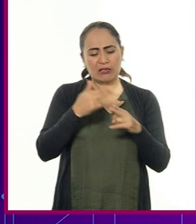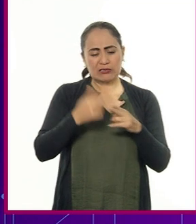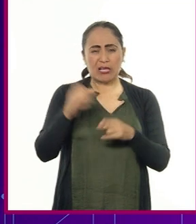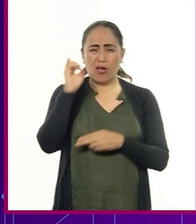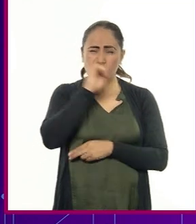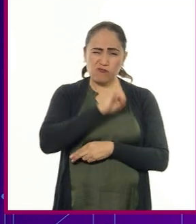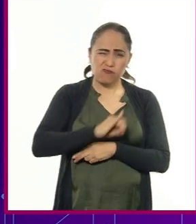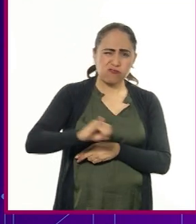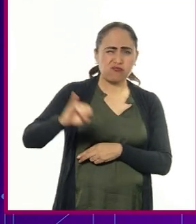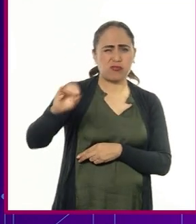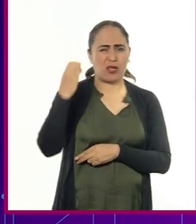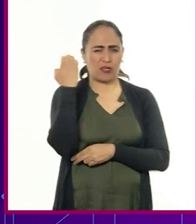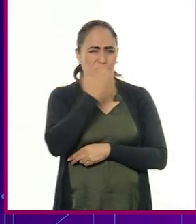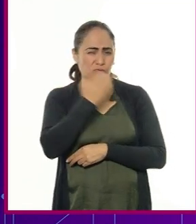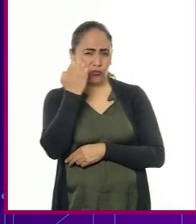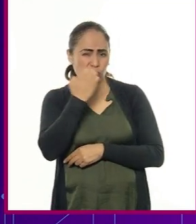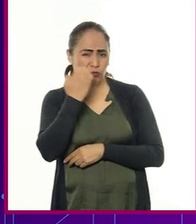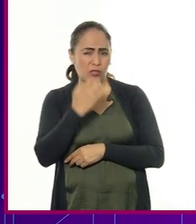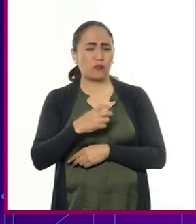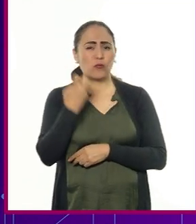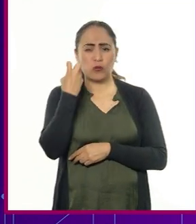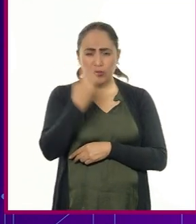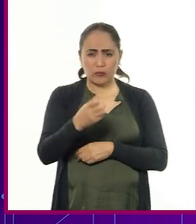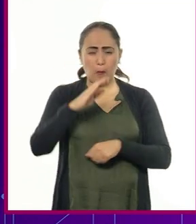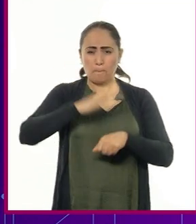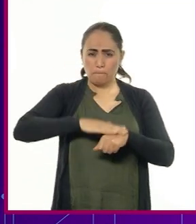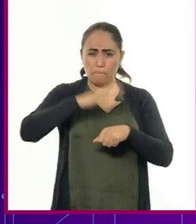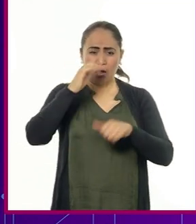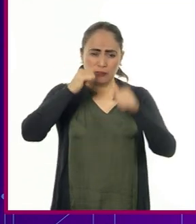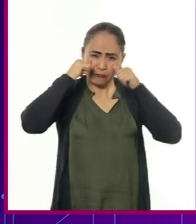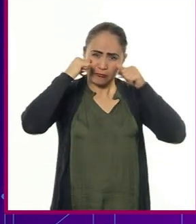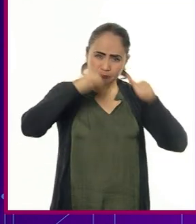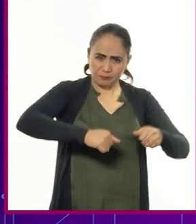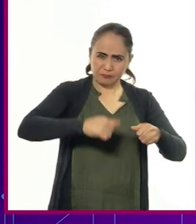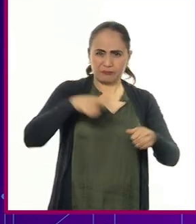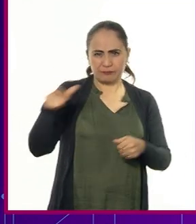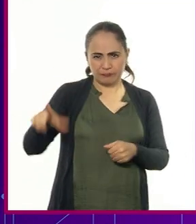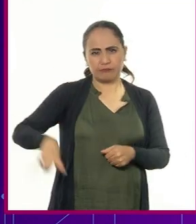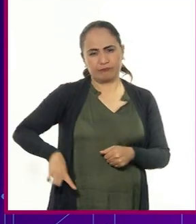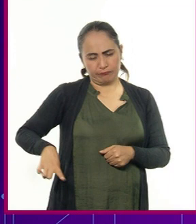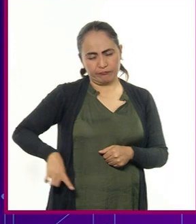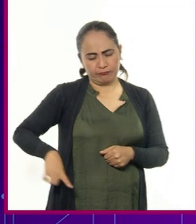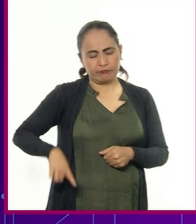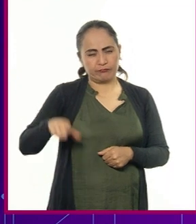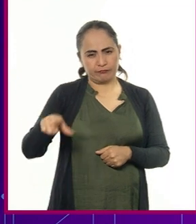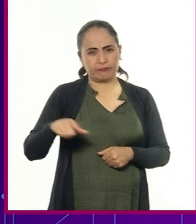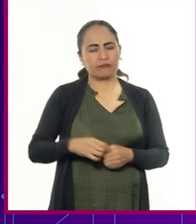geográfico, por lo que demandan una mayor atención del sistema educativo nacional.